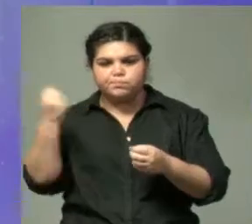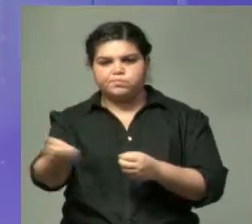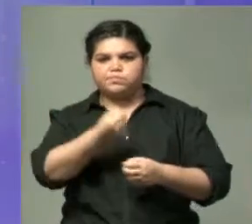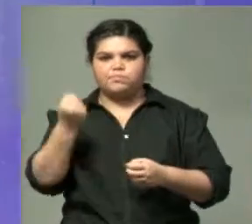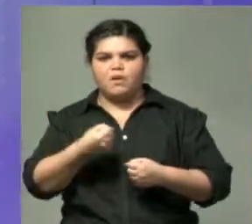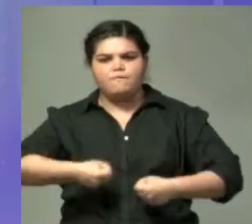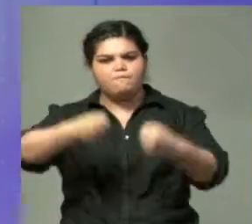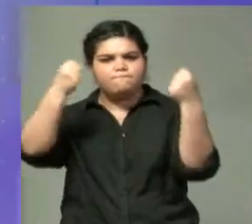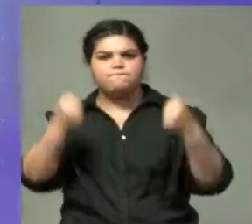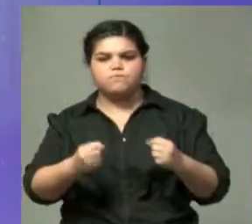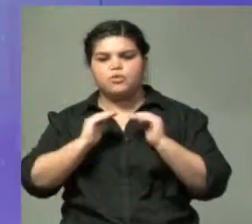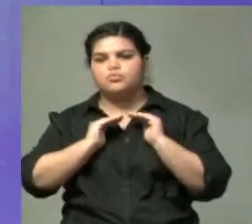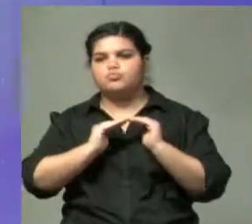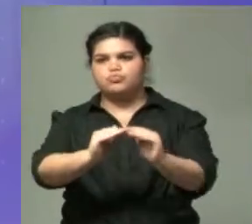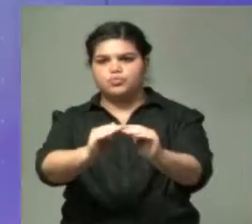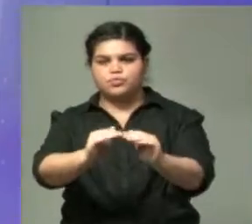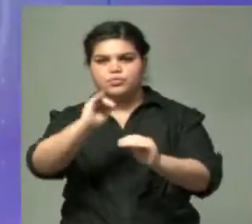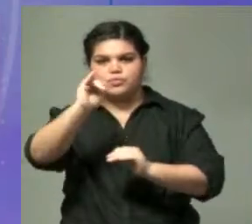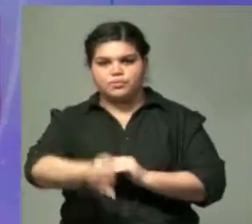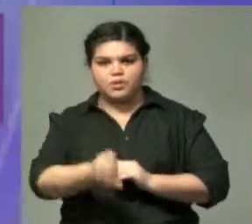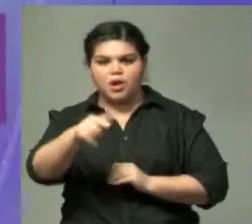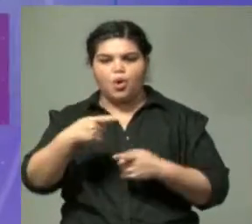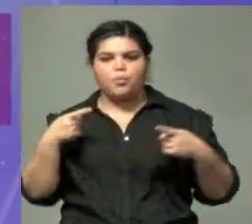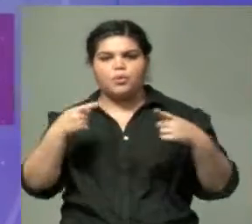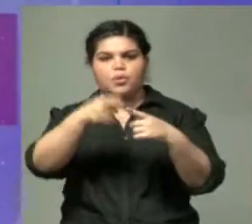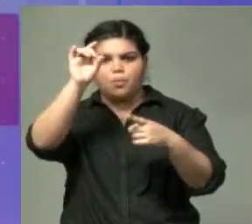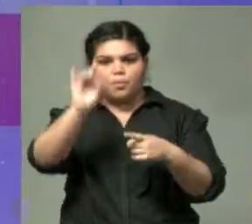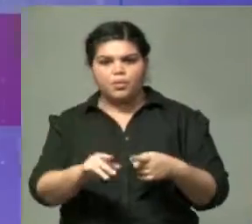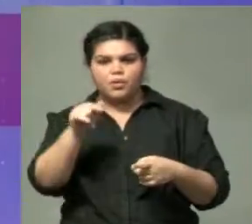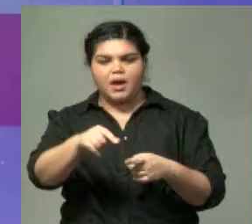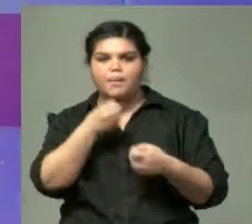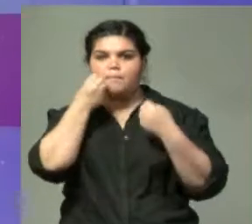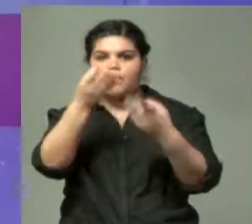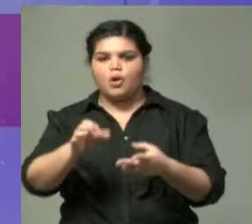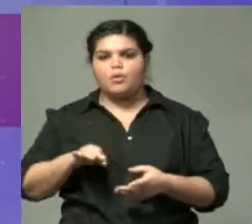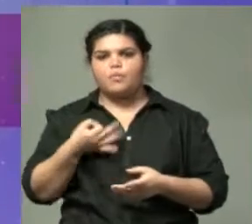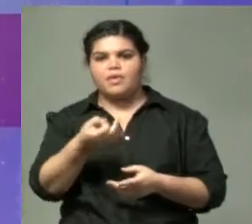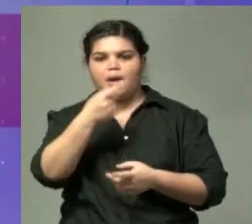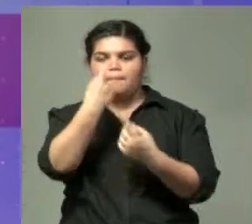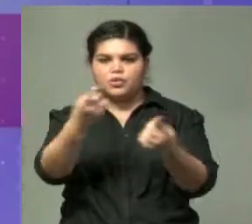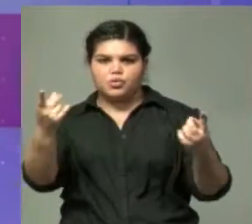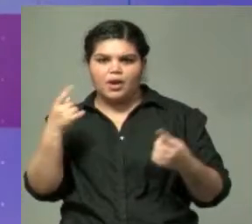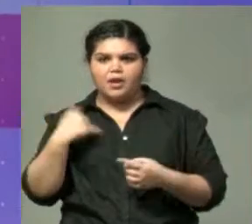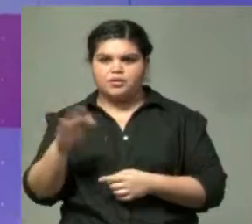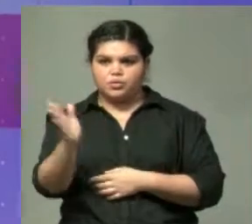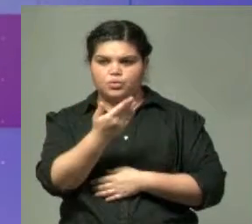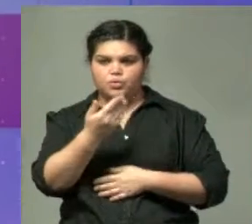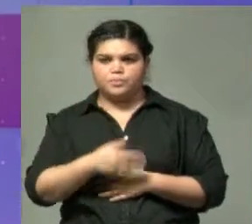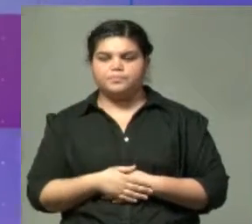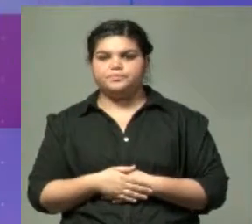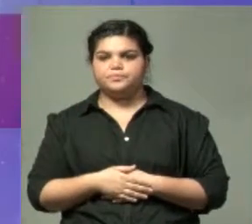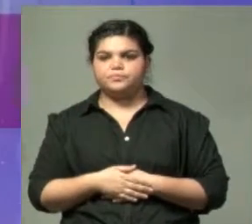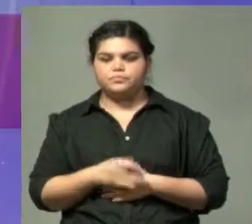más sólido, más sostenido, con un solo objetivo: mejorar la calidad de vida de todos los argentinos. Todos estamos poniendo nuestro